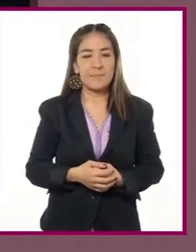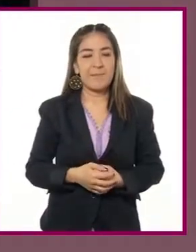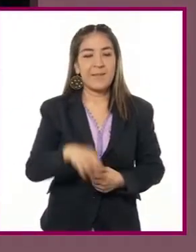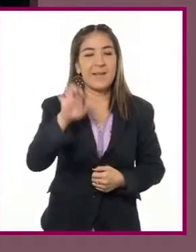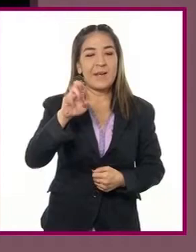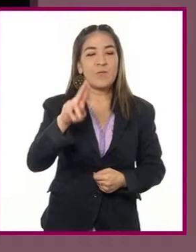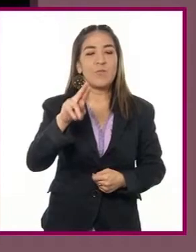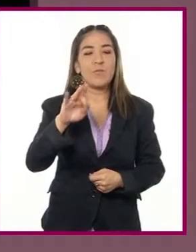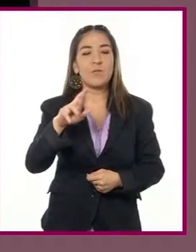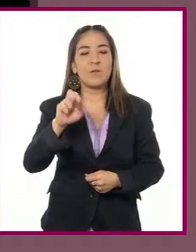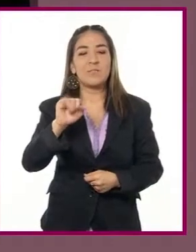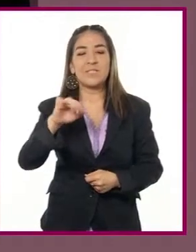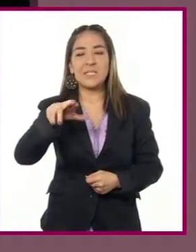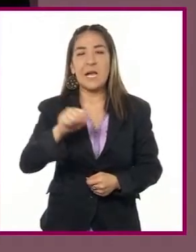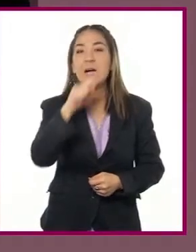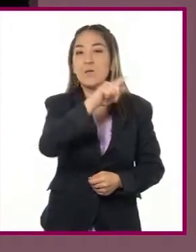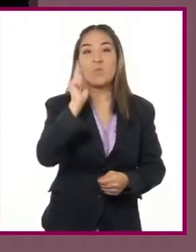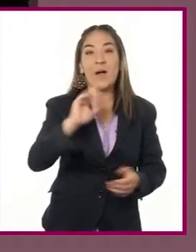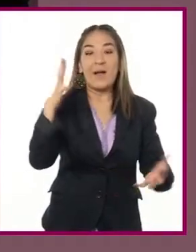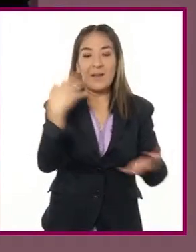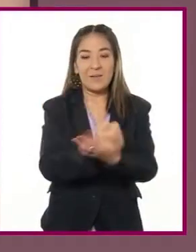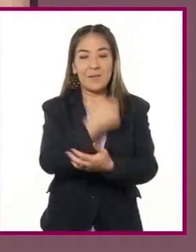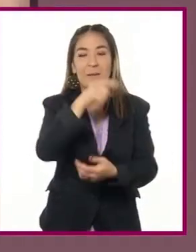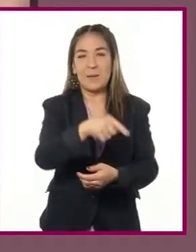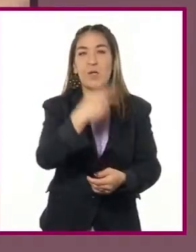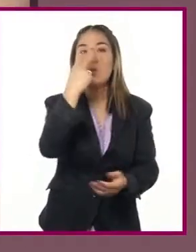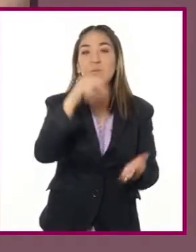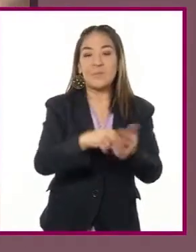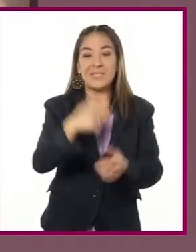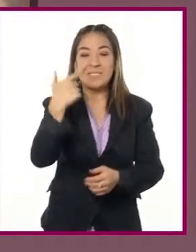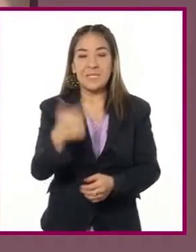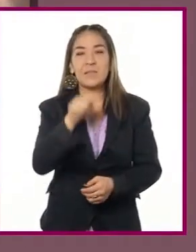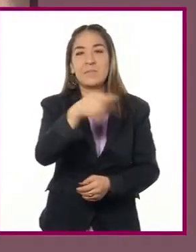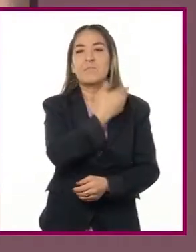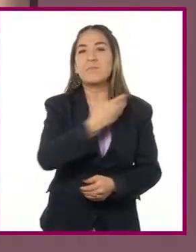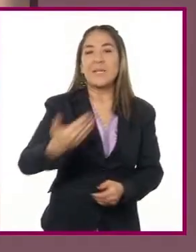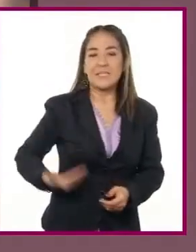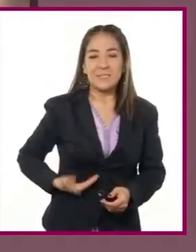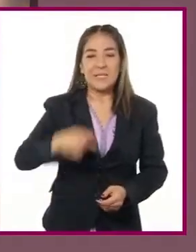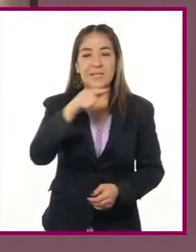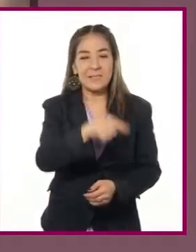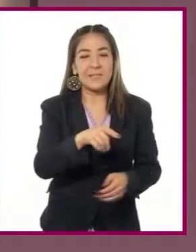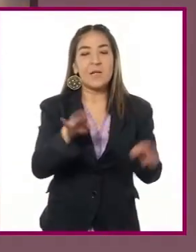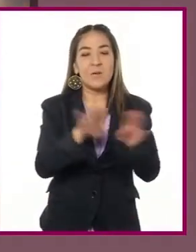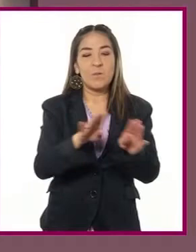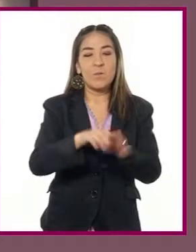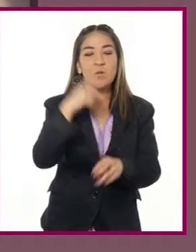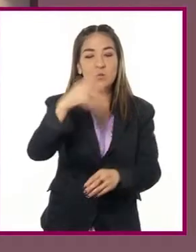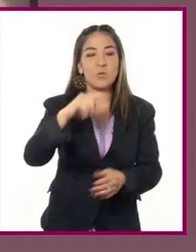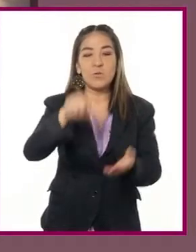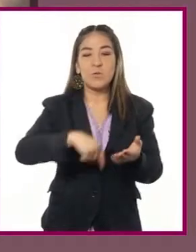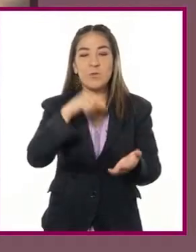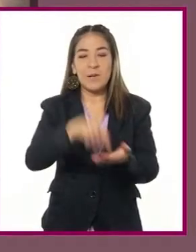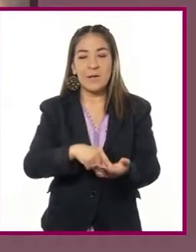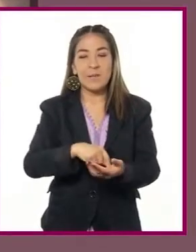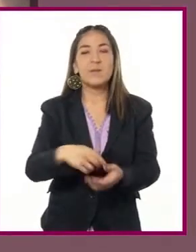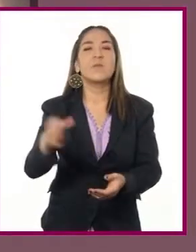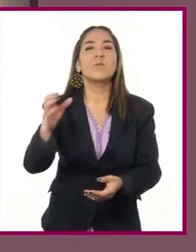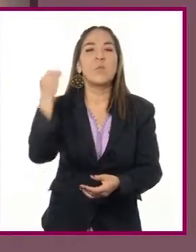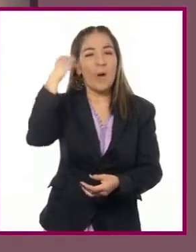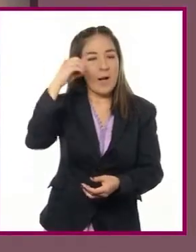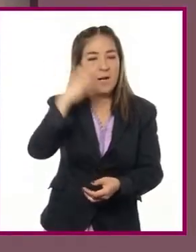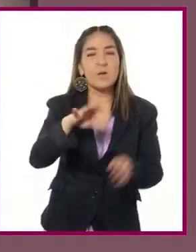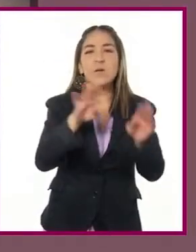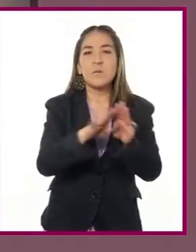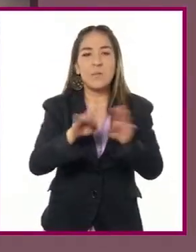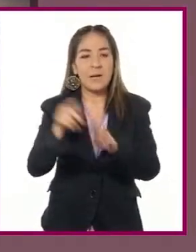Mendoza, ganó en 2007 la presidencia municipal de Santa María, Cuegolani, Oaxaca, pero las autoridades tradicionales anularon